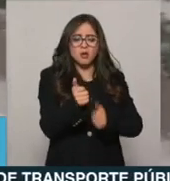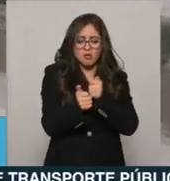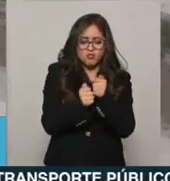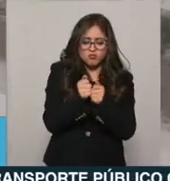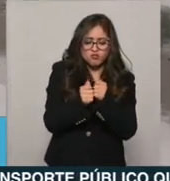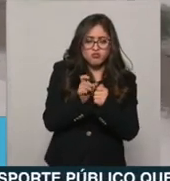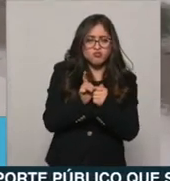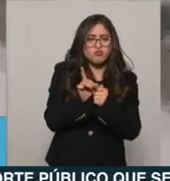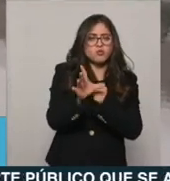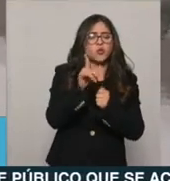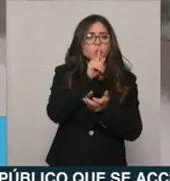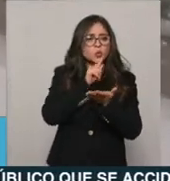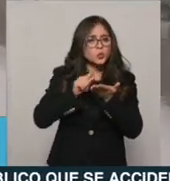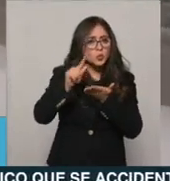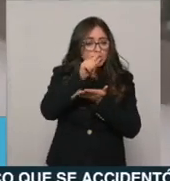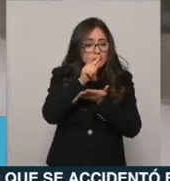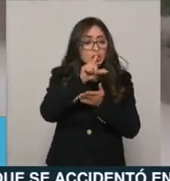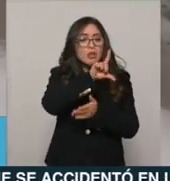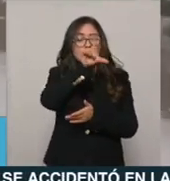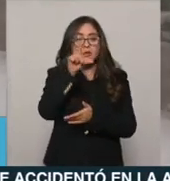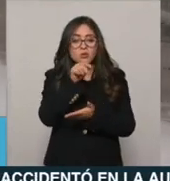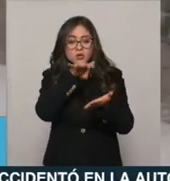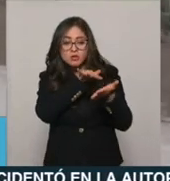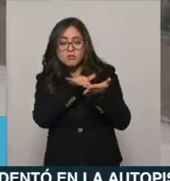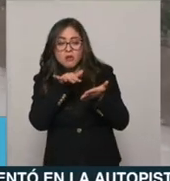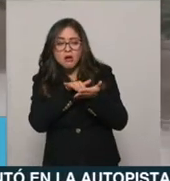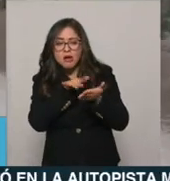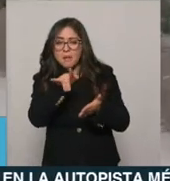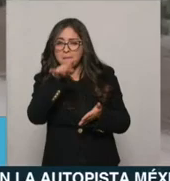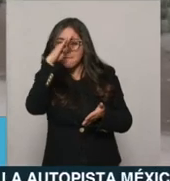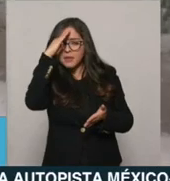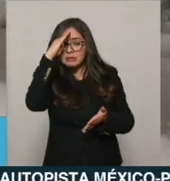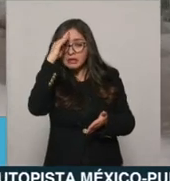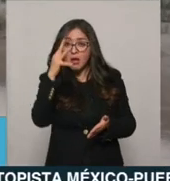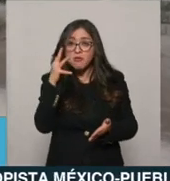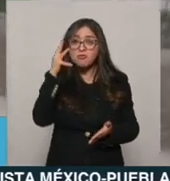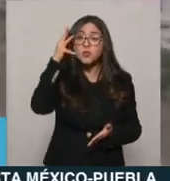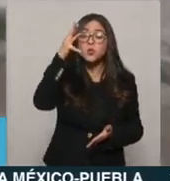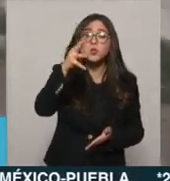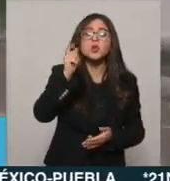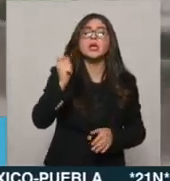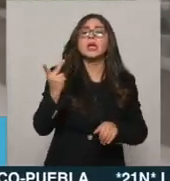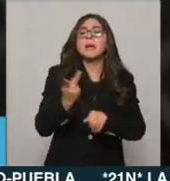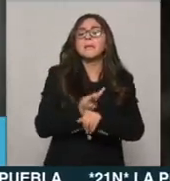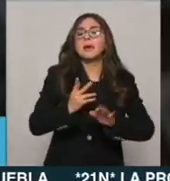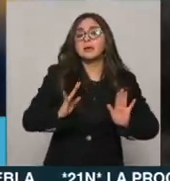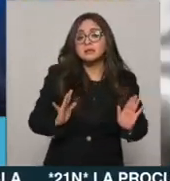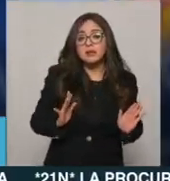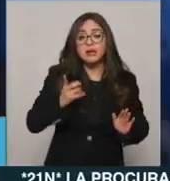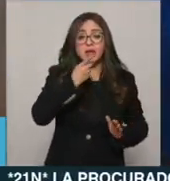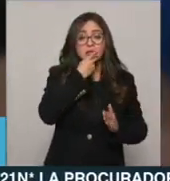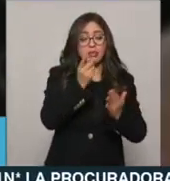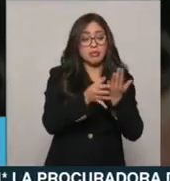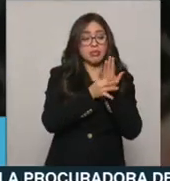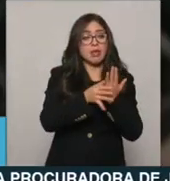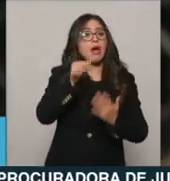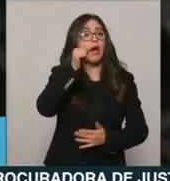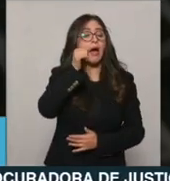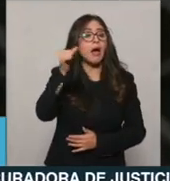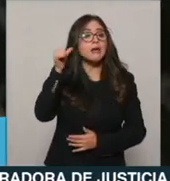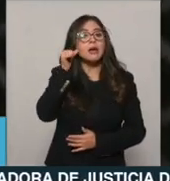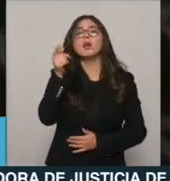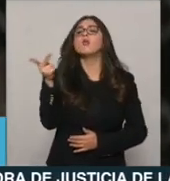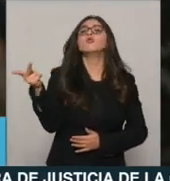desde ahí pues comenzar a pensar qué es lo que puede venir más adelante. Según lo que dijeron el día de ayer las